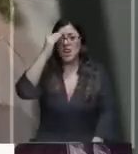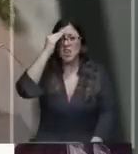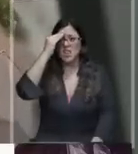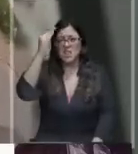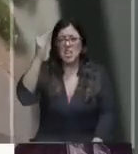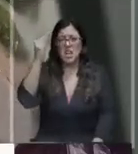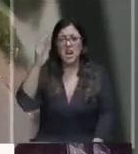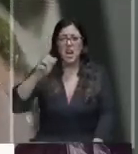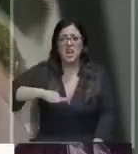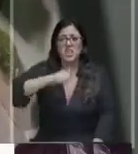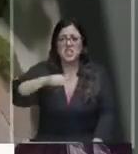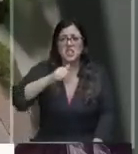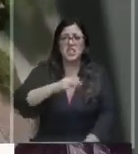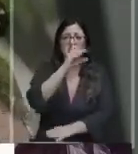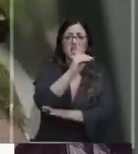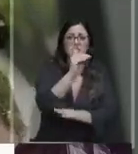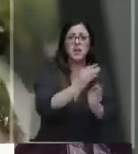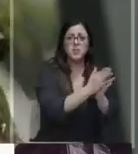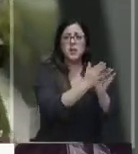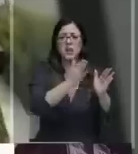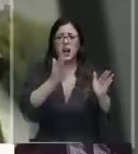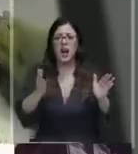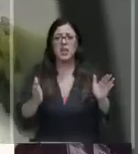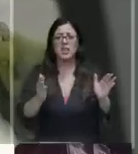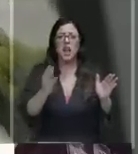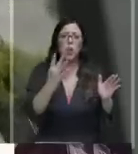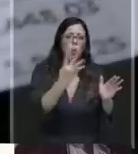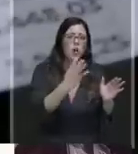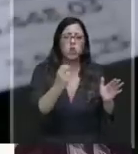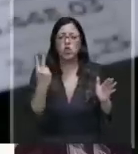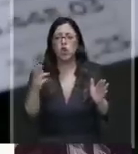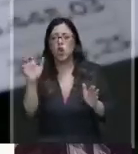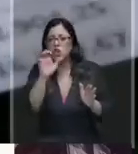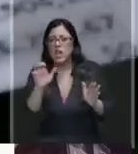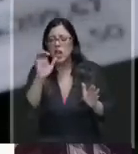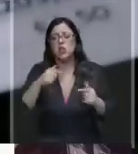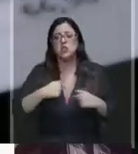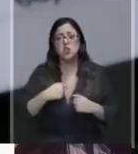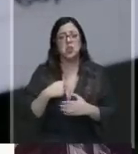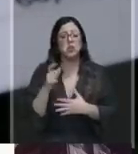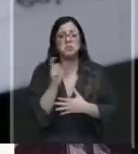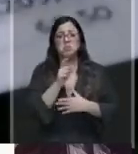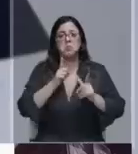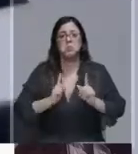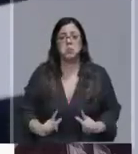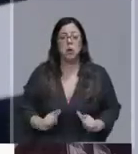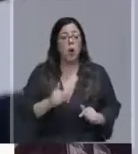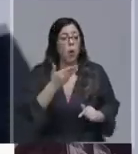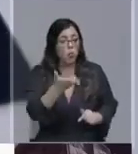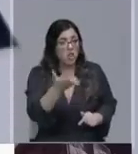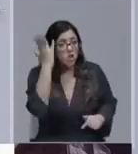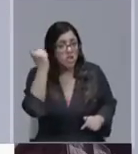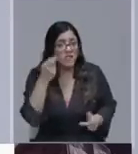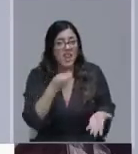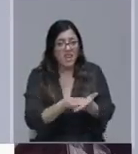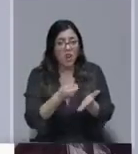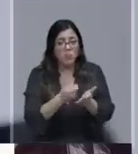diciembre hasta el 4 o 3 de enero, 2 de enero, no me acuerdo. O sea, ¿usted no sabía que la casa se terminó comprando por ese